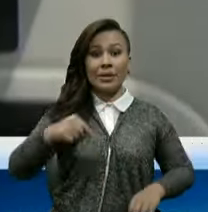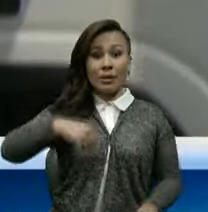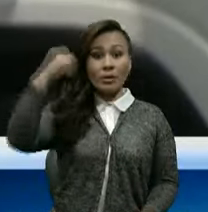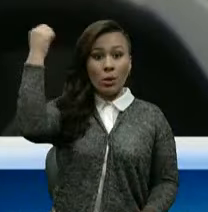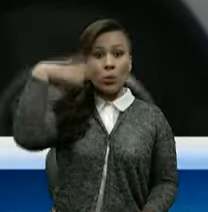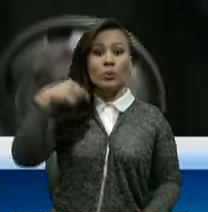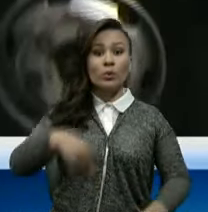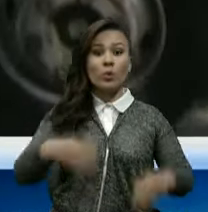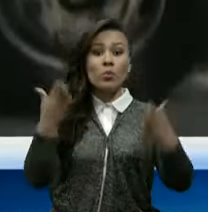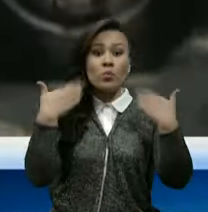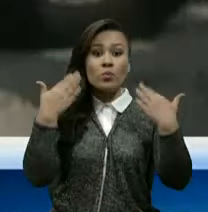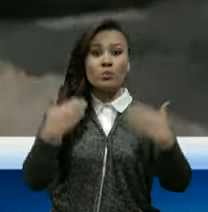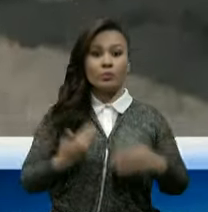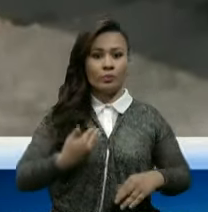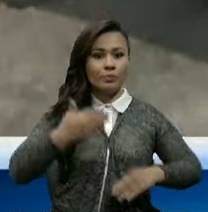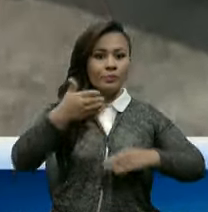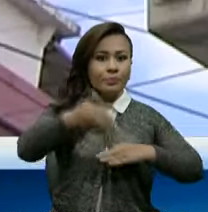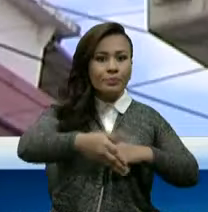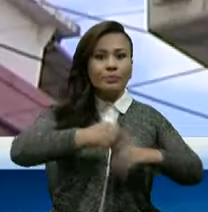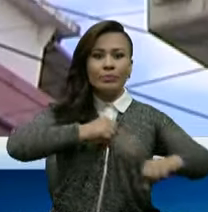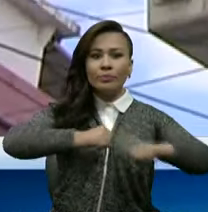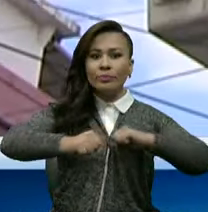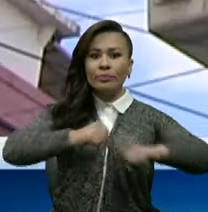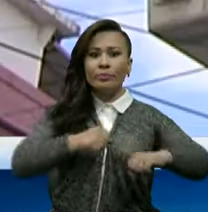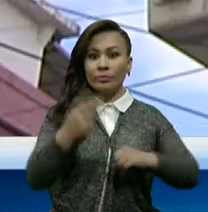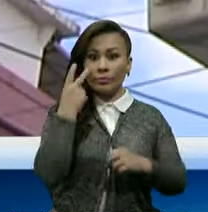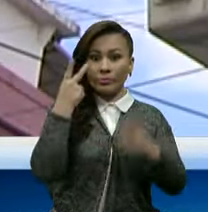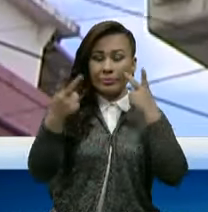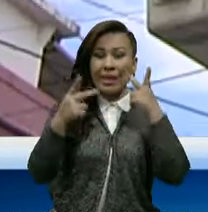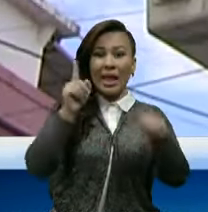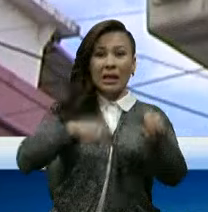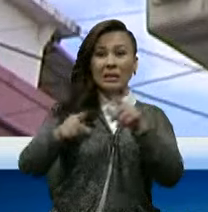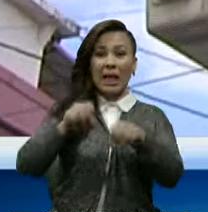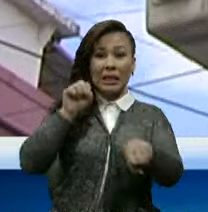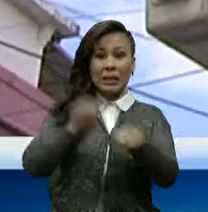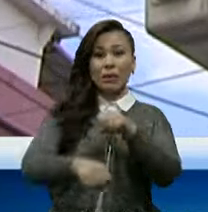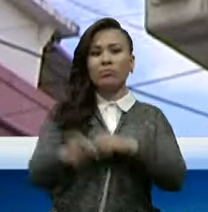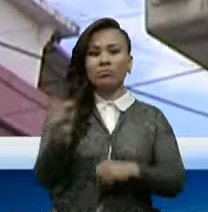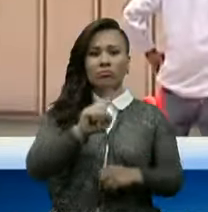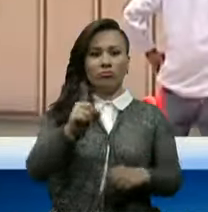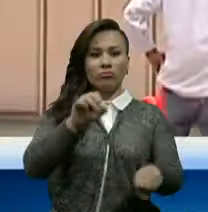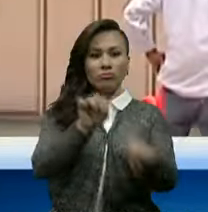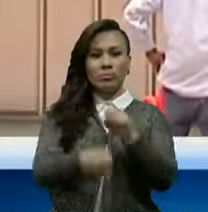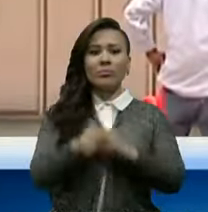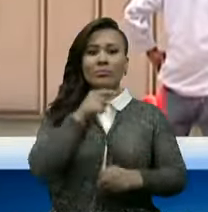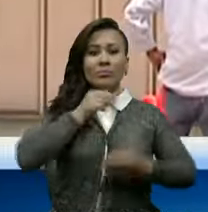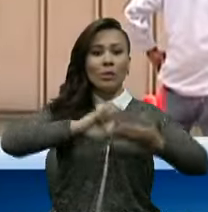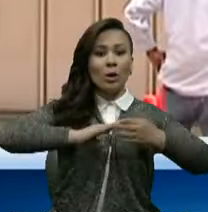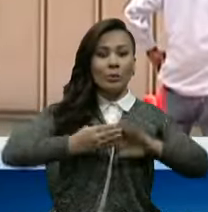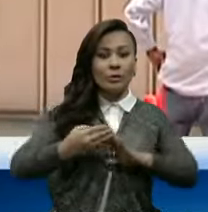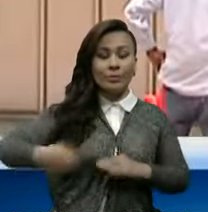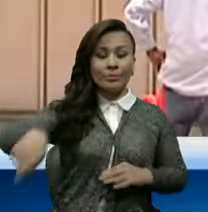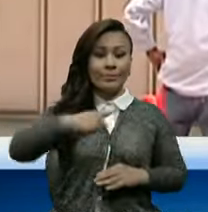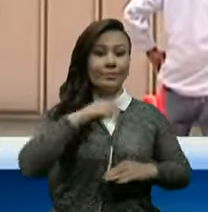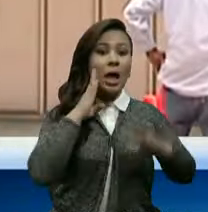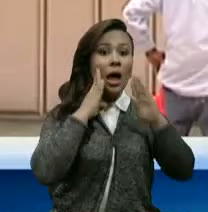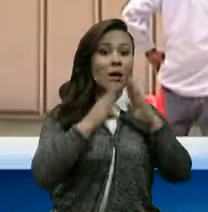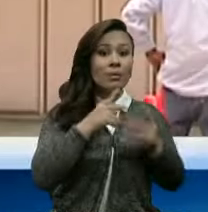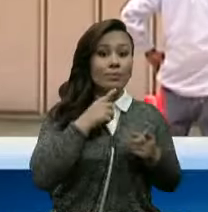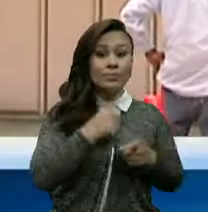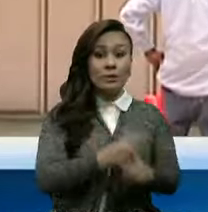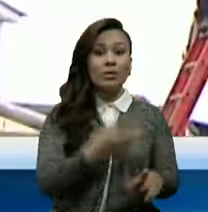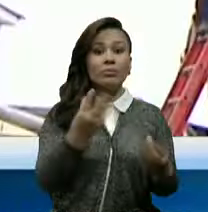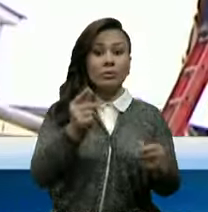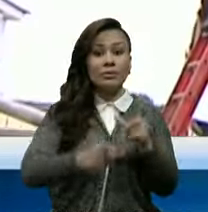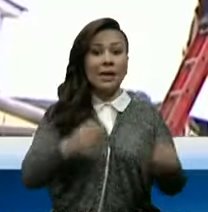está movilizándose para que aquellos que se divisan en mal estado no provoquen daños a la comunidad. Es por eso que incluso las